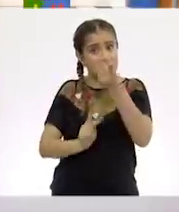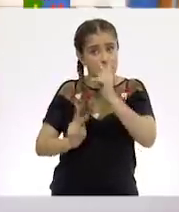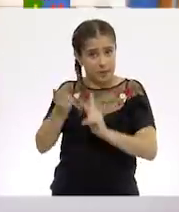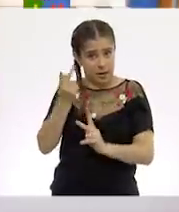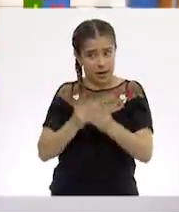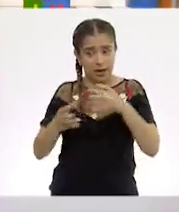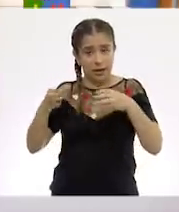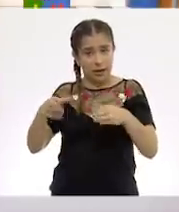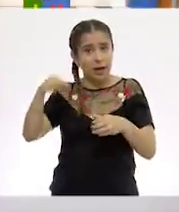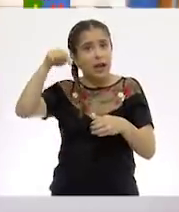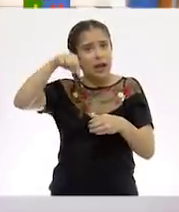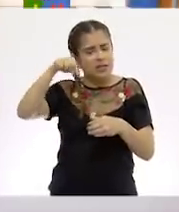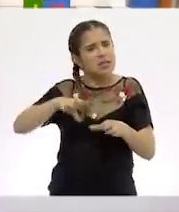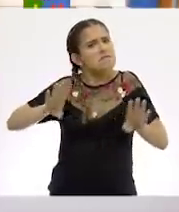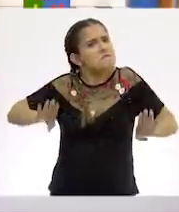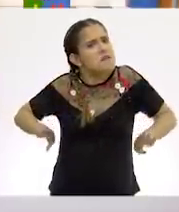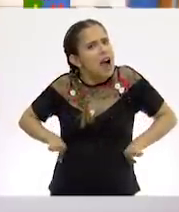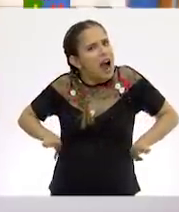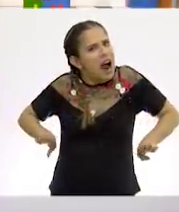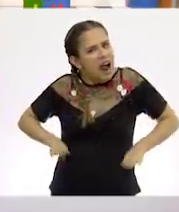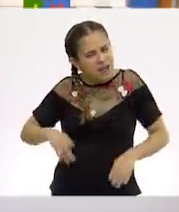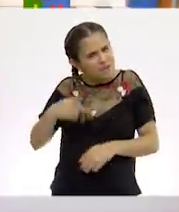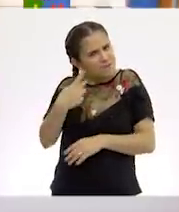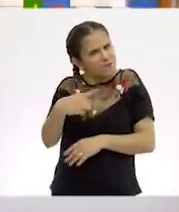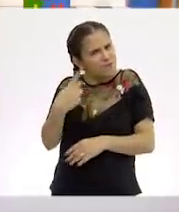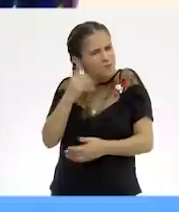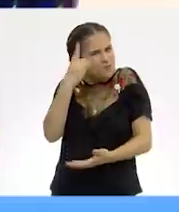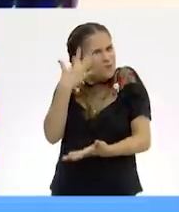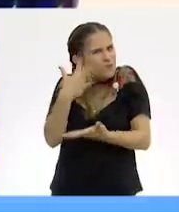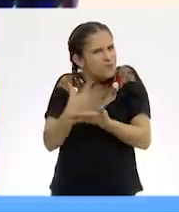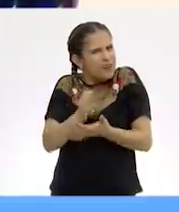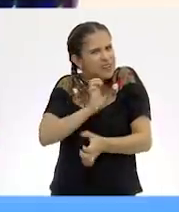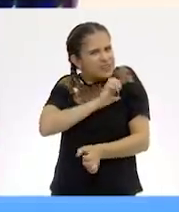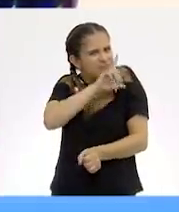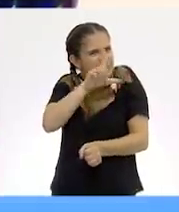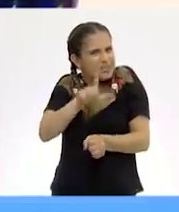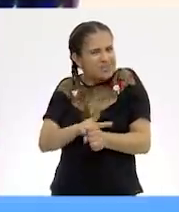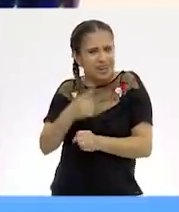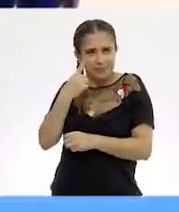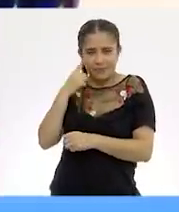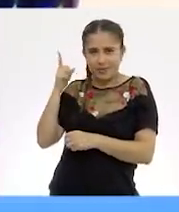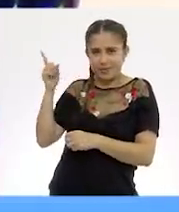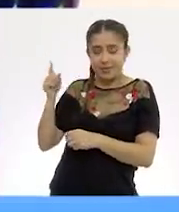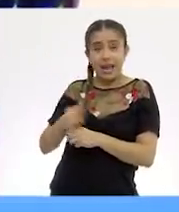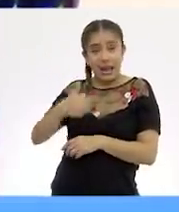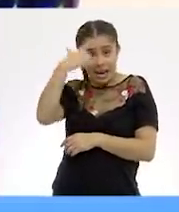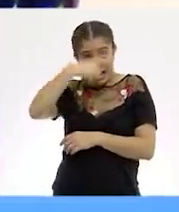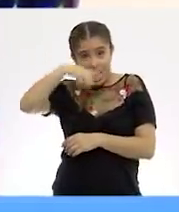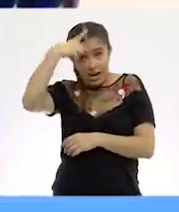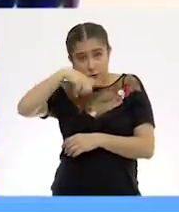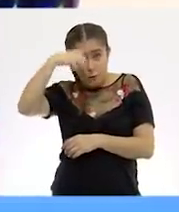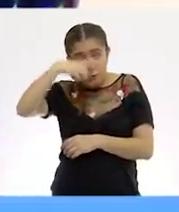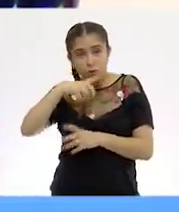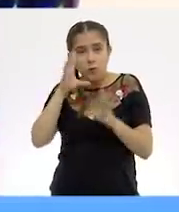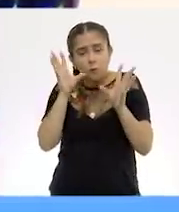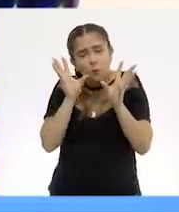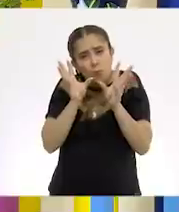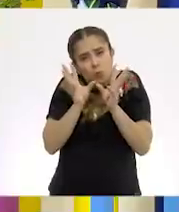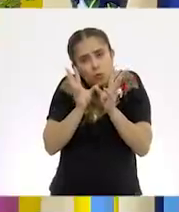tengo aquí tiene una característica muy particular, al igual que esta otra. En la noche se van